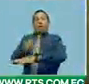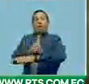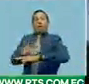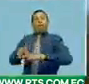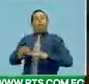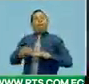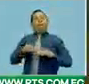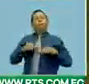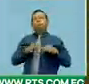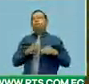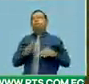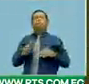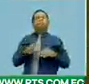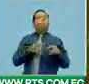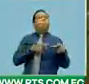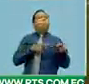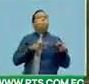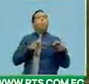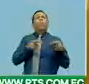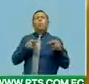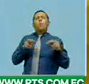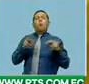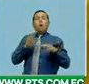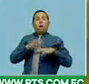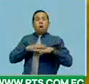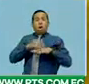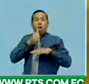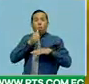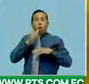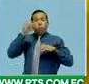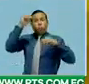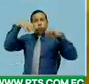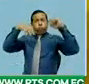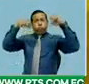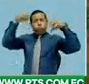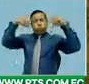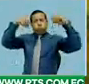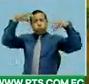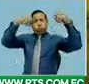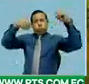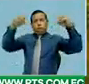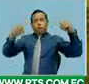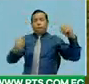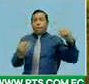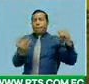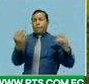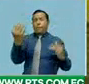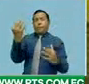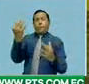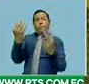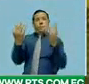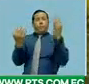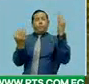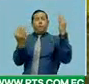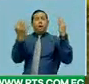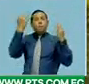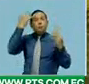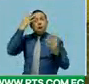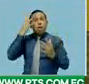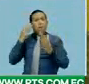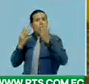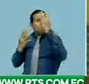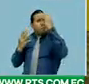Este espacio huele a humedad. El invierno hace que los árboles florezcan cada año. Sus flores amarillas dan un espectáculo